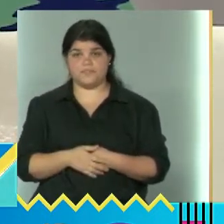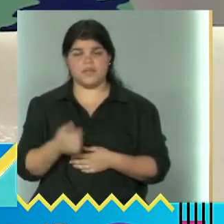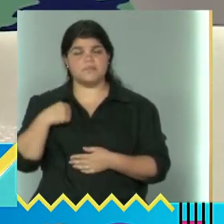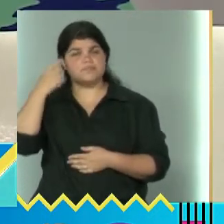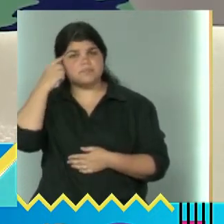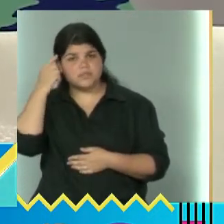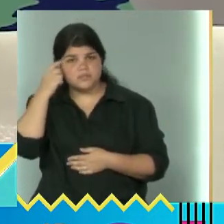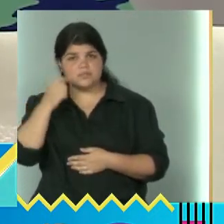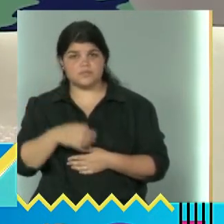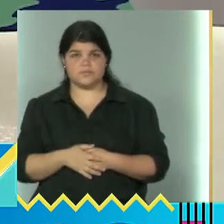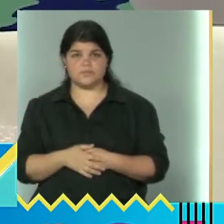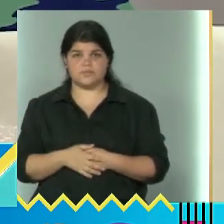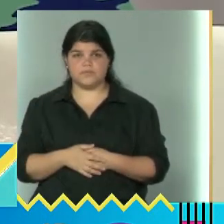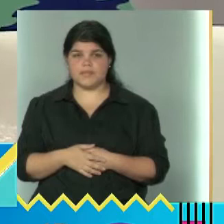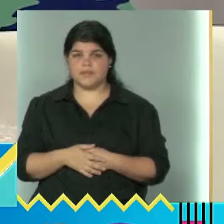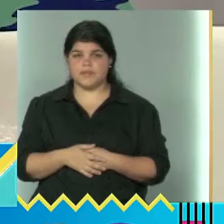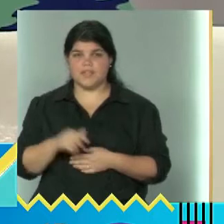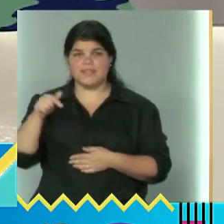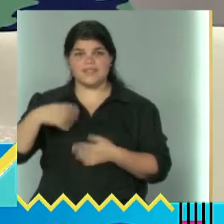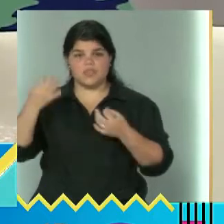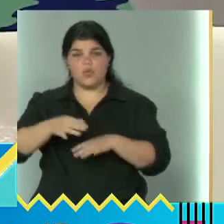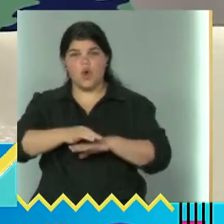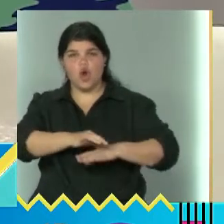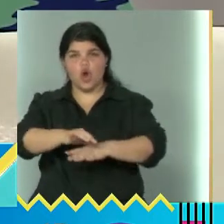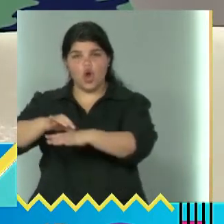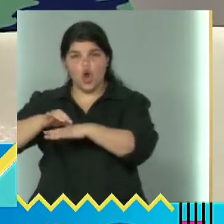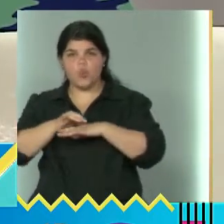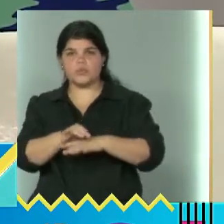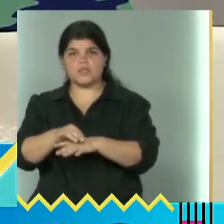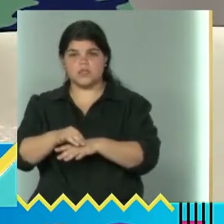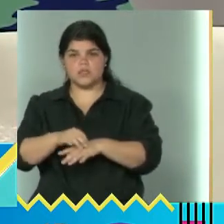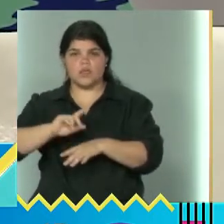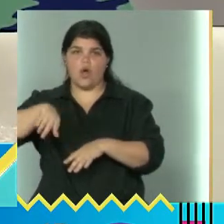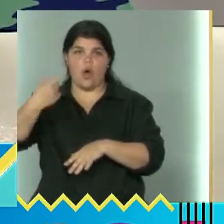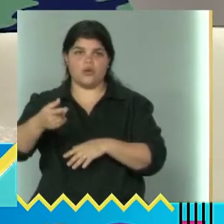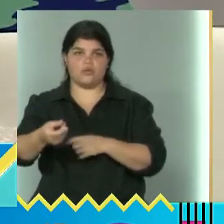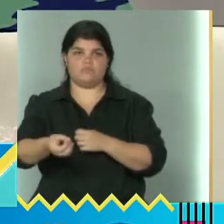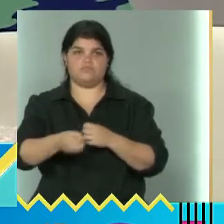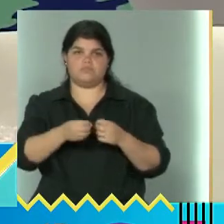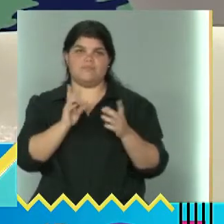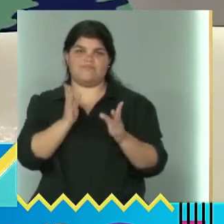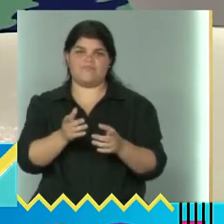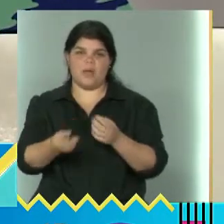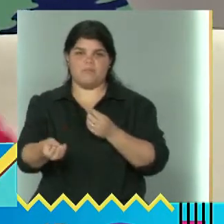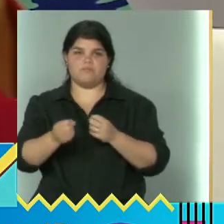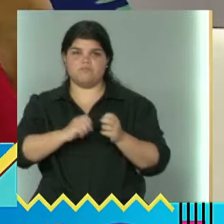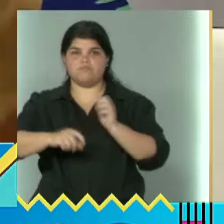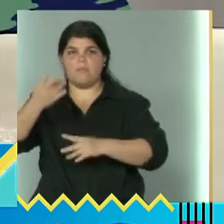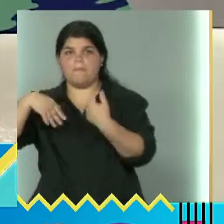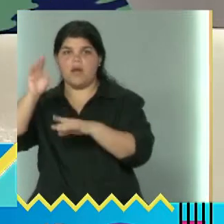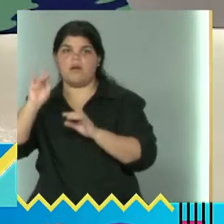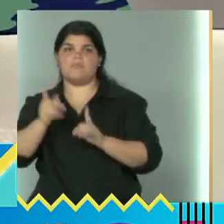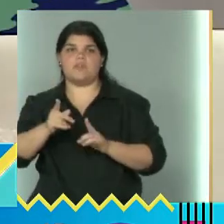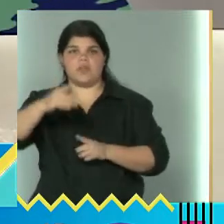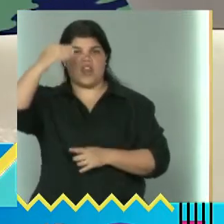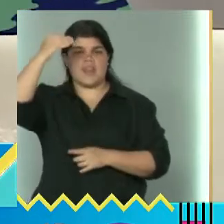que inicialmente el coaching fue derivando o alimentándose de distintos sitios. Cuando veía las placas hablaban de programación neurolingüística